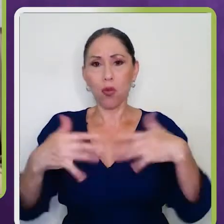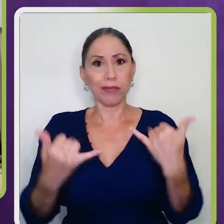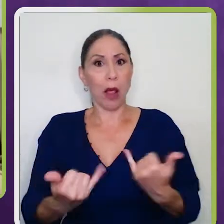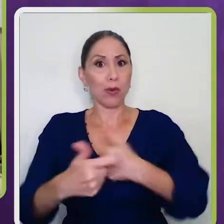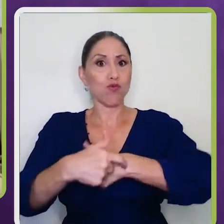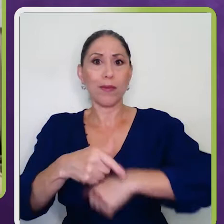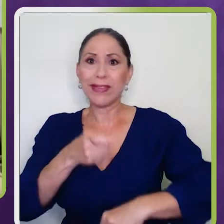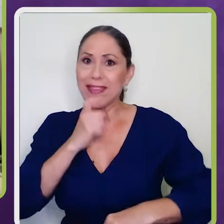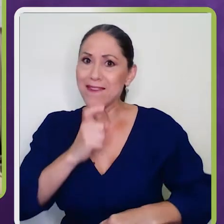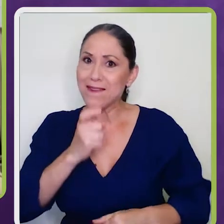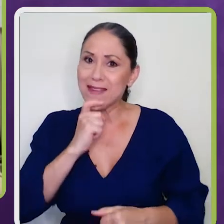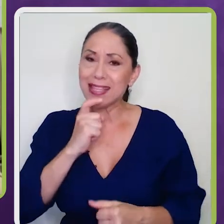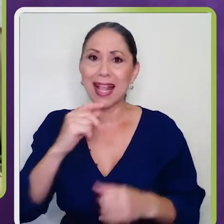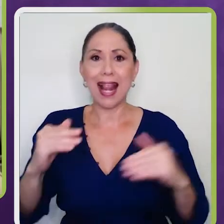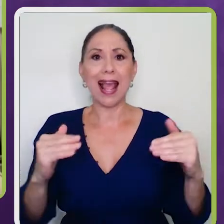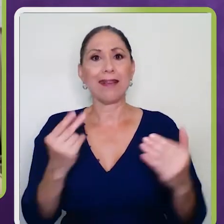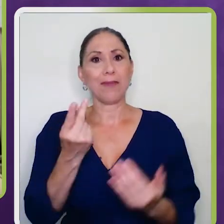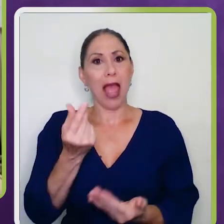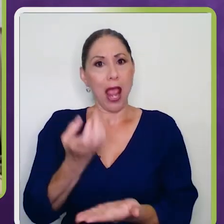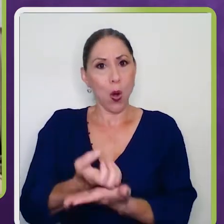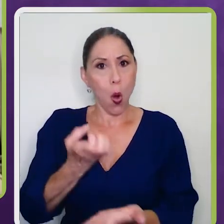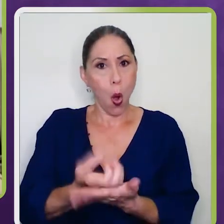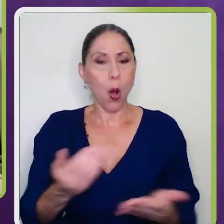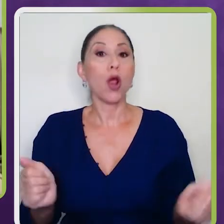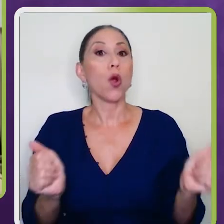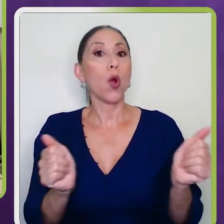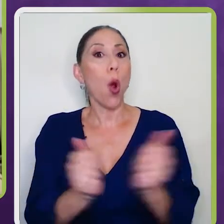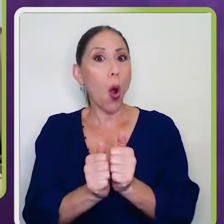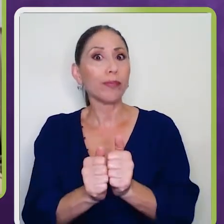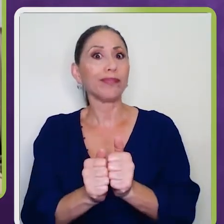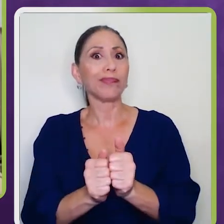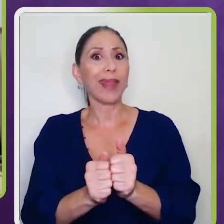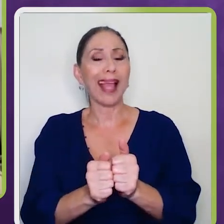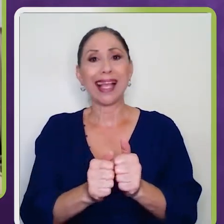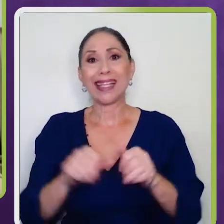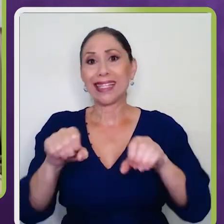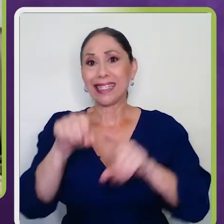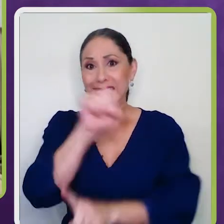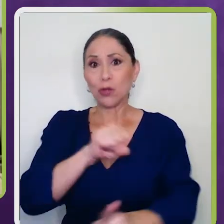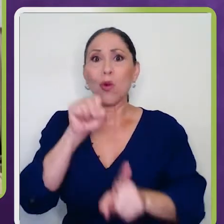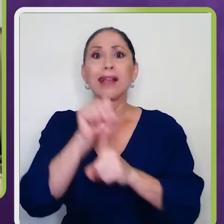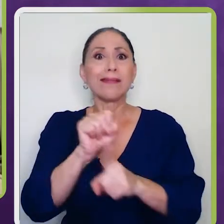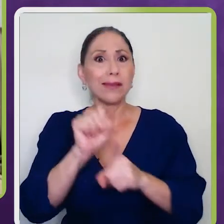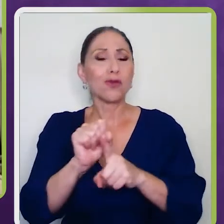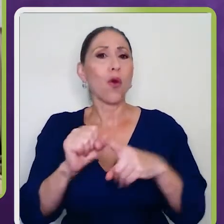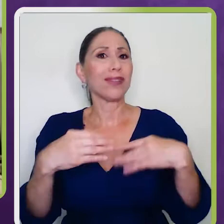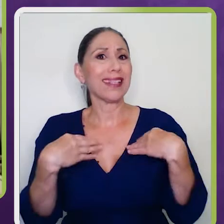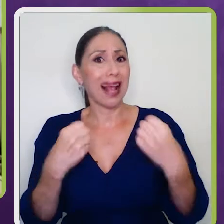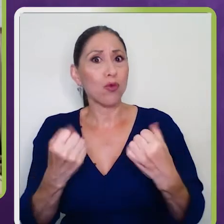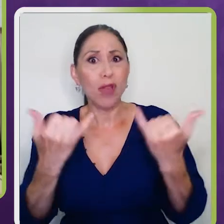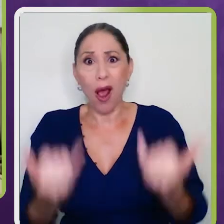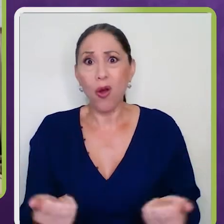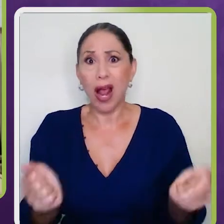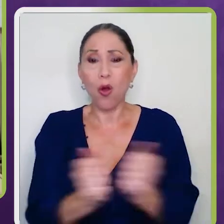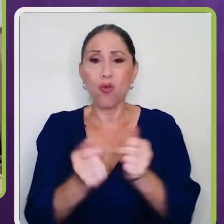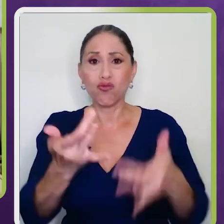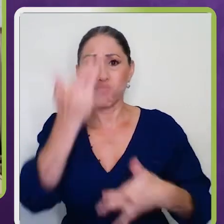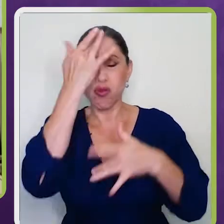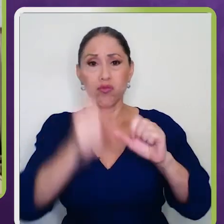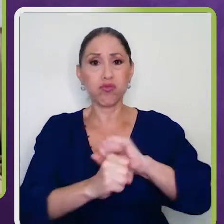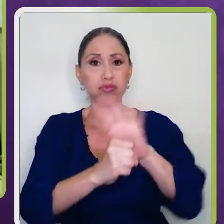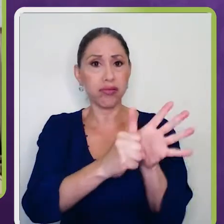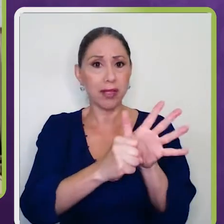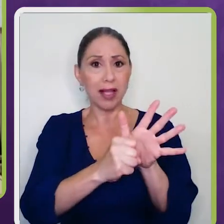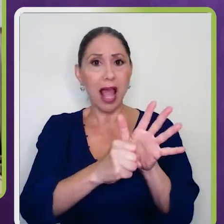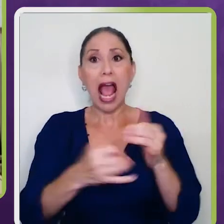un momento muy difícil económicamente y con la crisis sanitaria, para el sector turismo recibir este reconocimiento